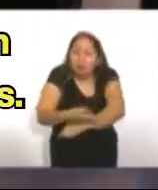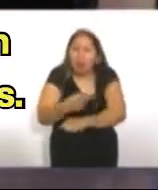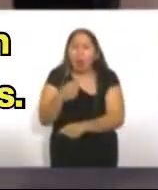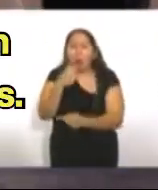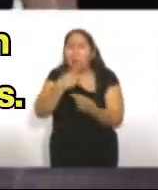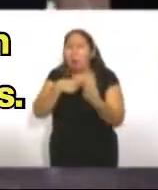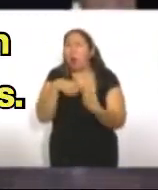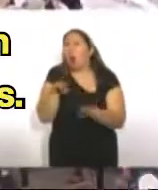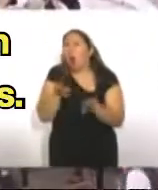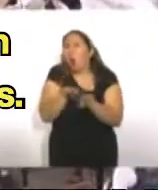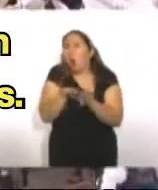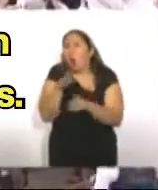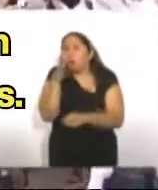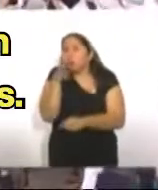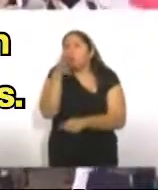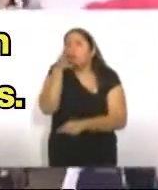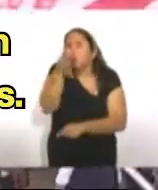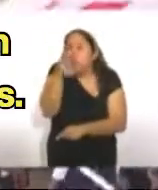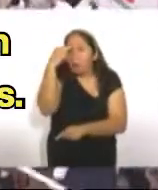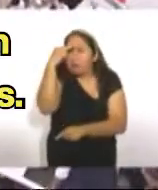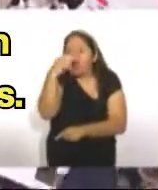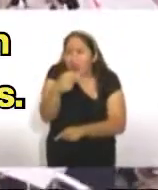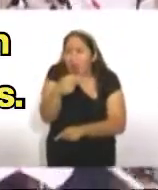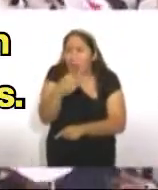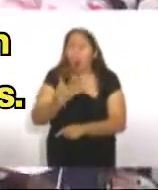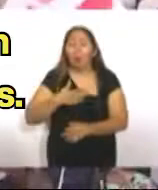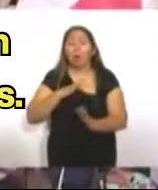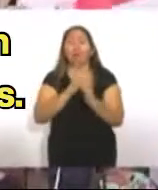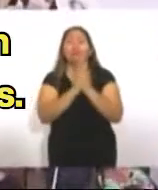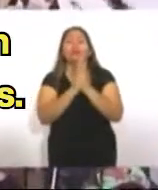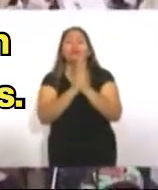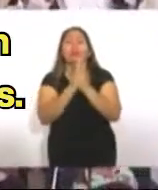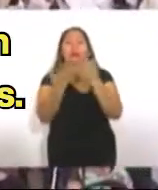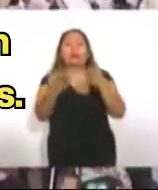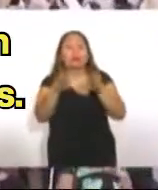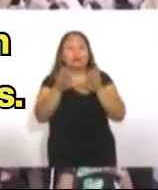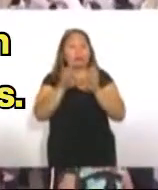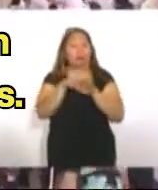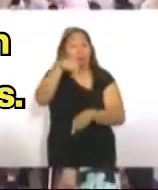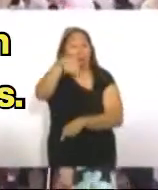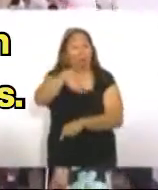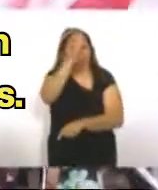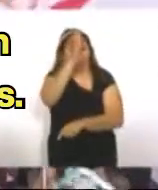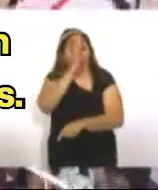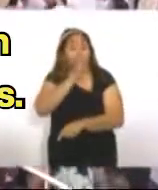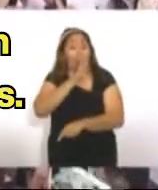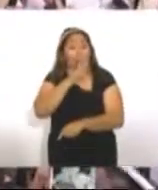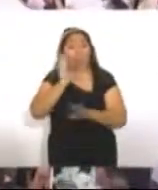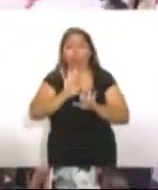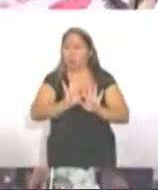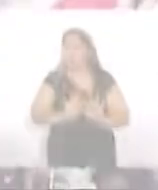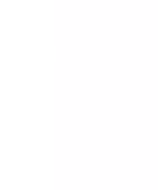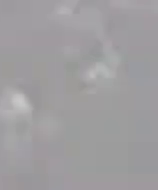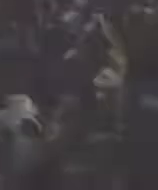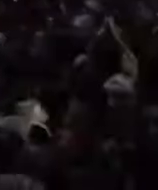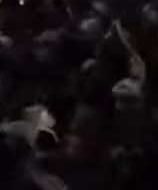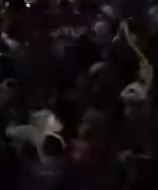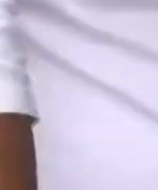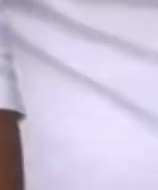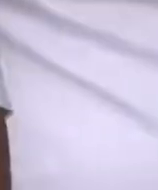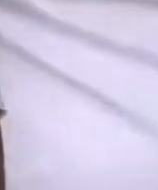caso de ganar el 1 de julio, un gobierno con valores e integridad probada para todos los ciudadanos.